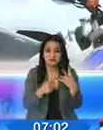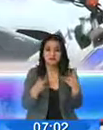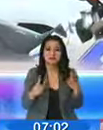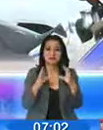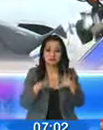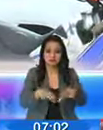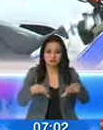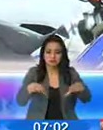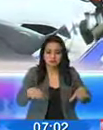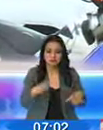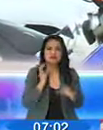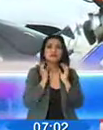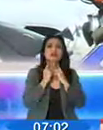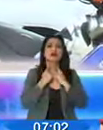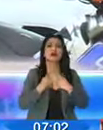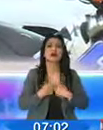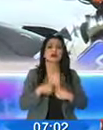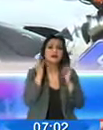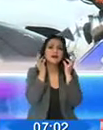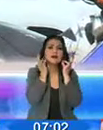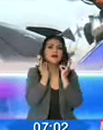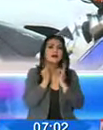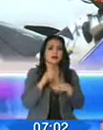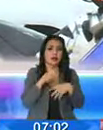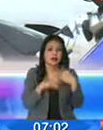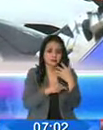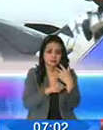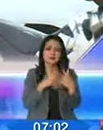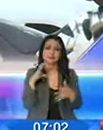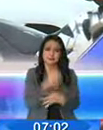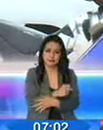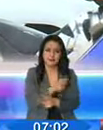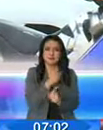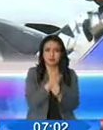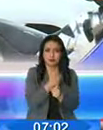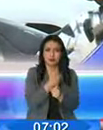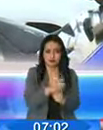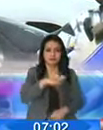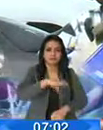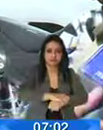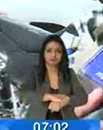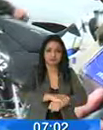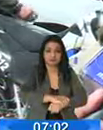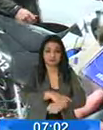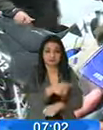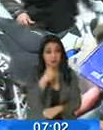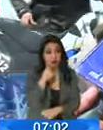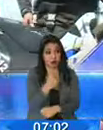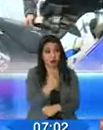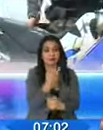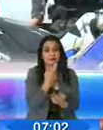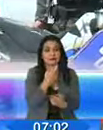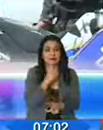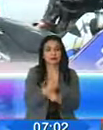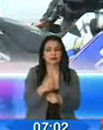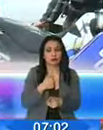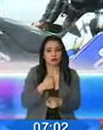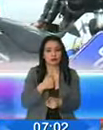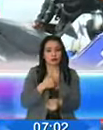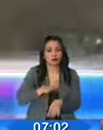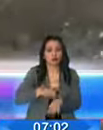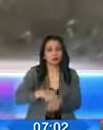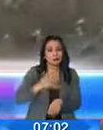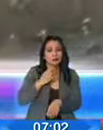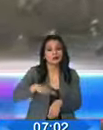joyas dentro del vehículo, por lo que se procede inmediatamente a la detención, ya que el propietario reconoció todas las cosas